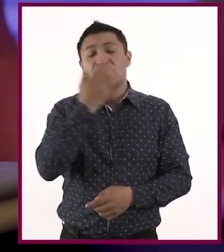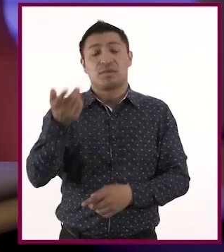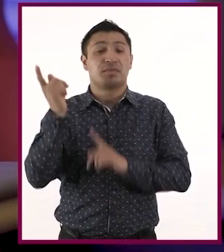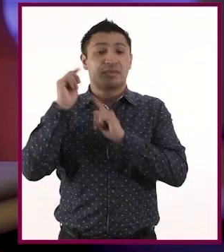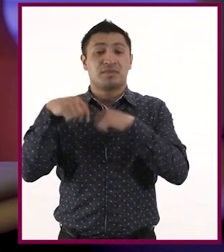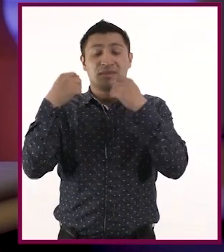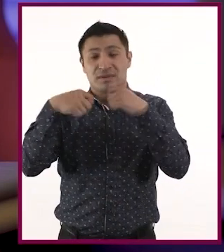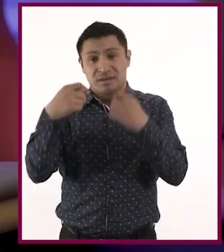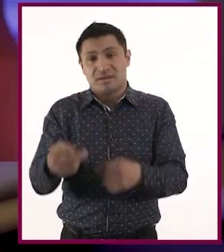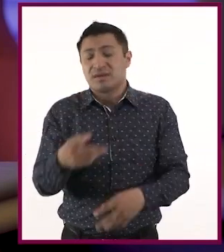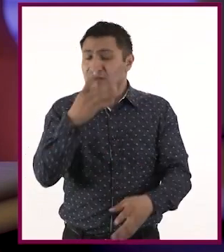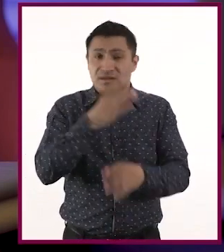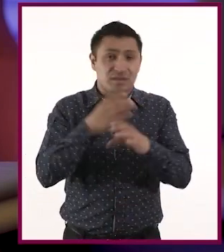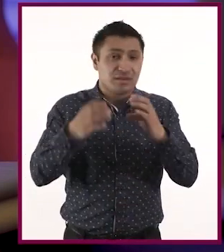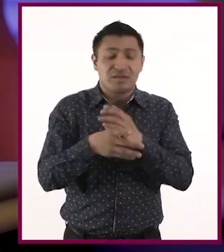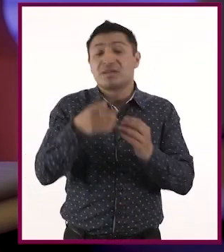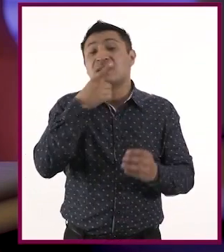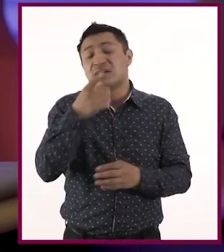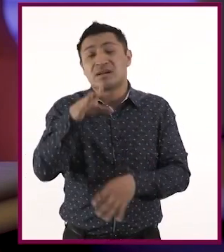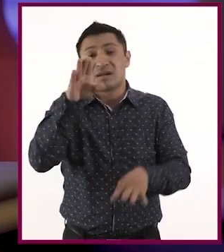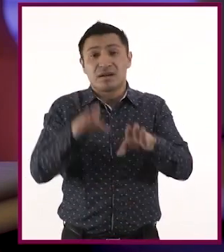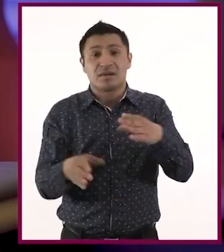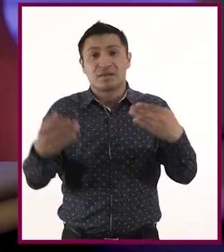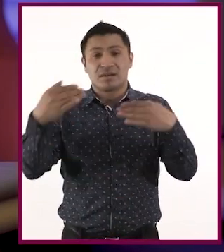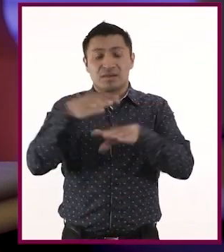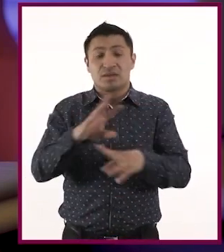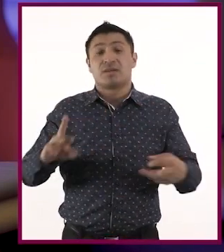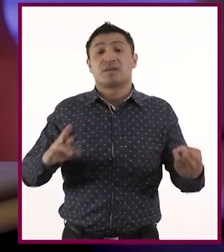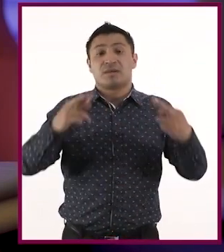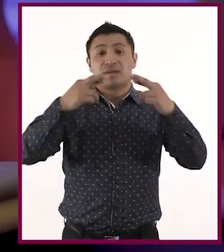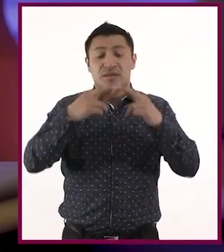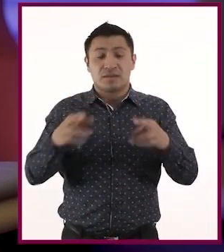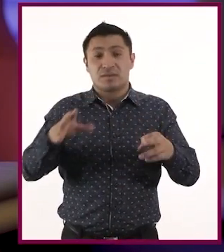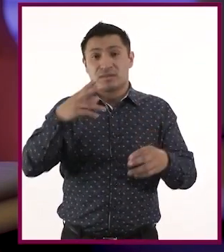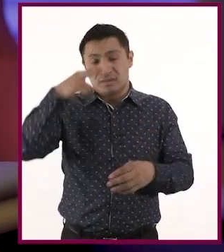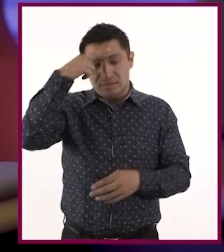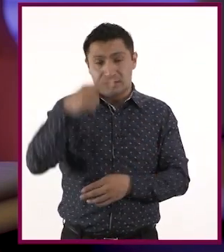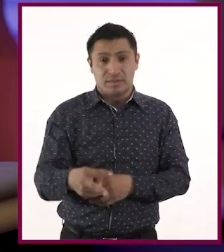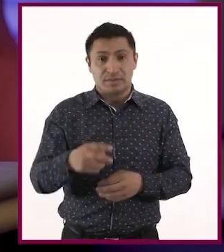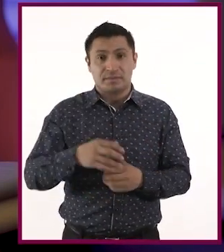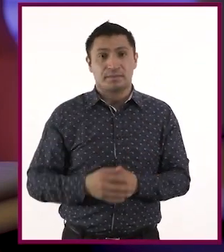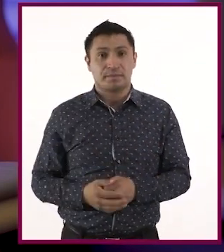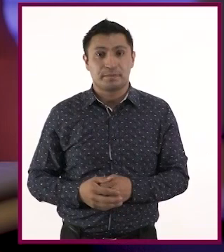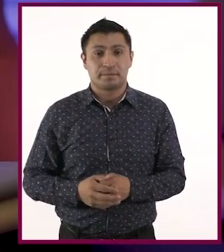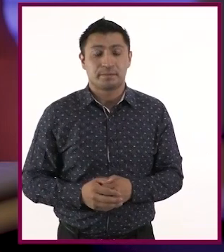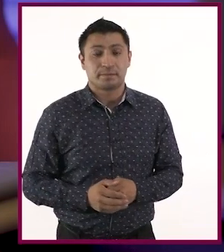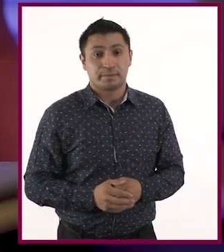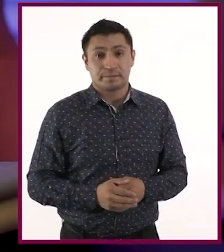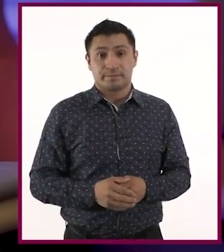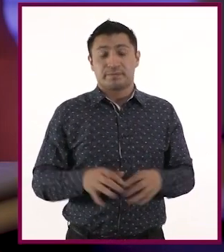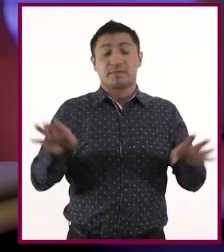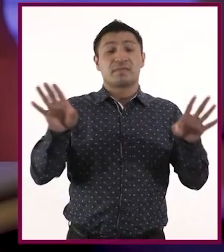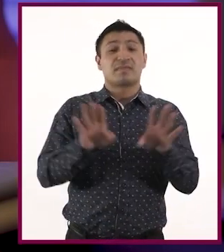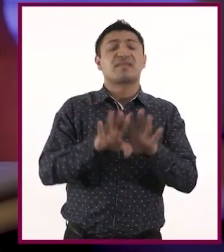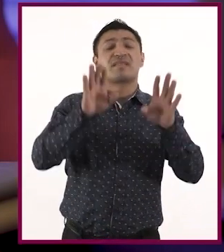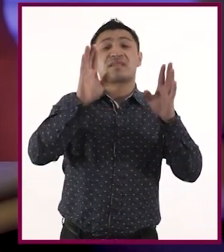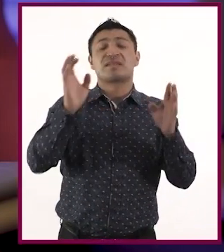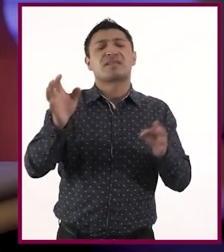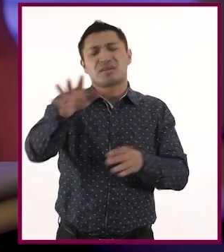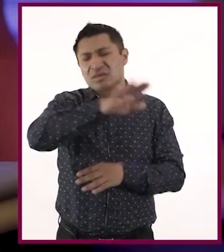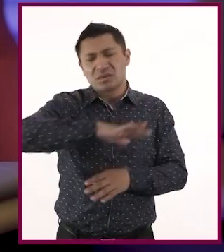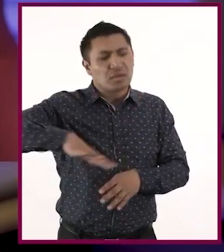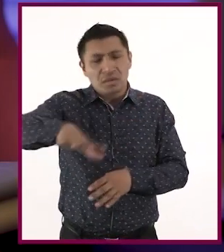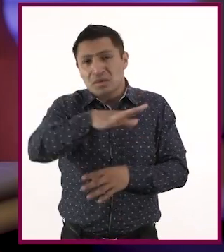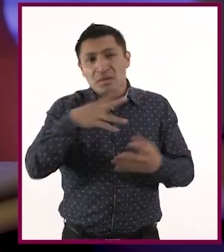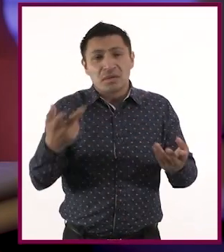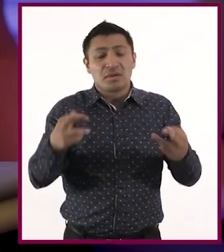tradiciones y frases que a veces decimos y que hablan de las herencias religiosas que tenemos como mexicanas y mexicanos. ¿Cómo está el panorama de la religión y